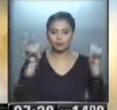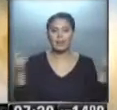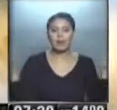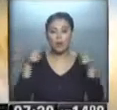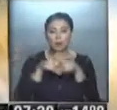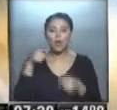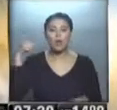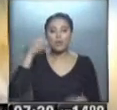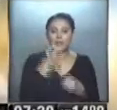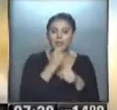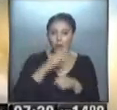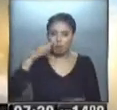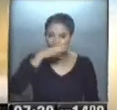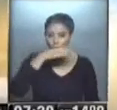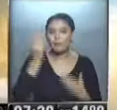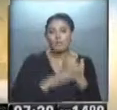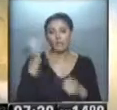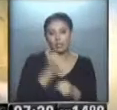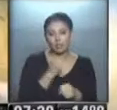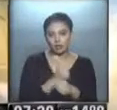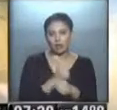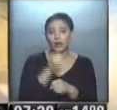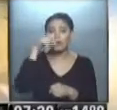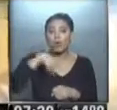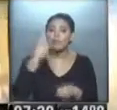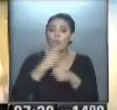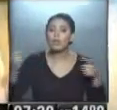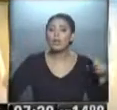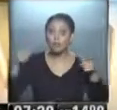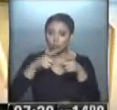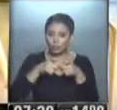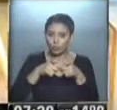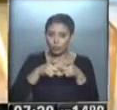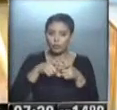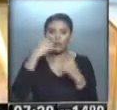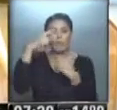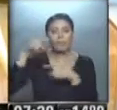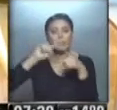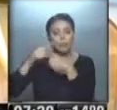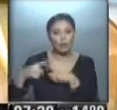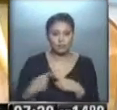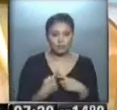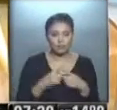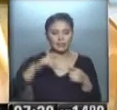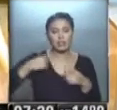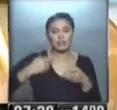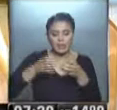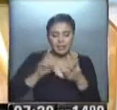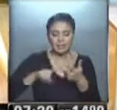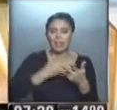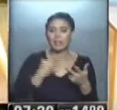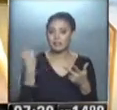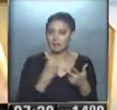Reunión contra el trabajo no registrado. El Ministerio de Trabajo realiza la segunda reunión con funcionarios del Gobierno Nacional, sindicalistas y